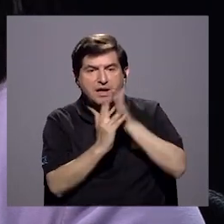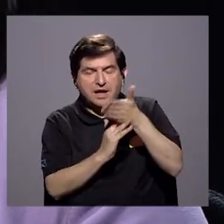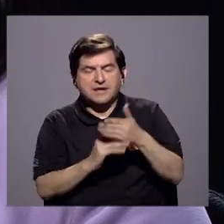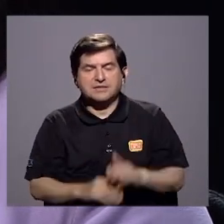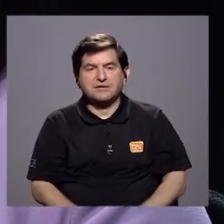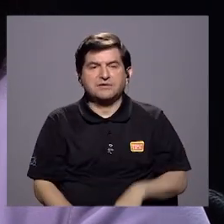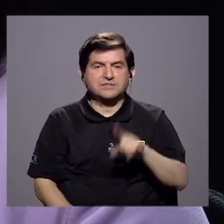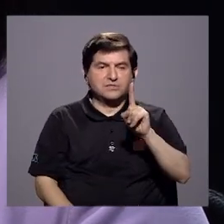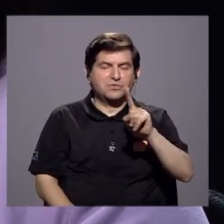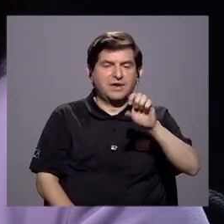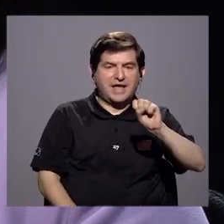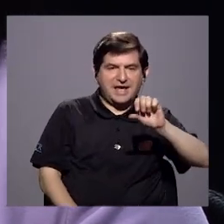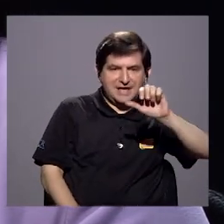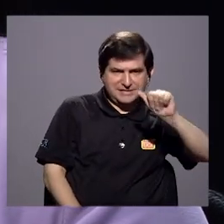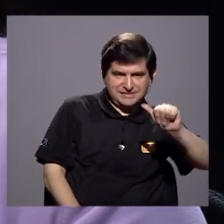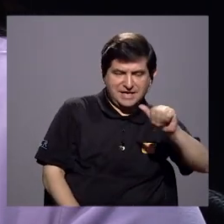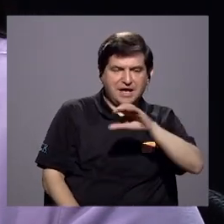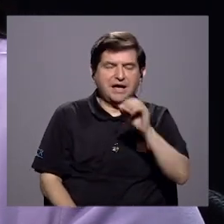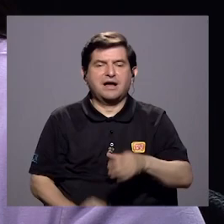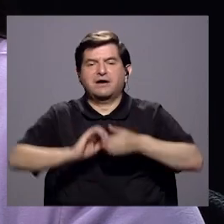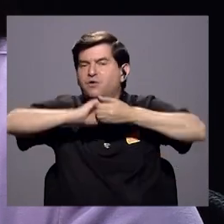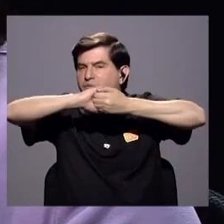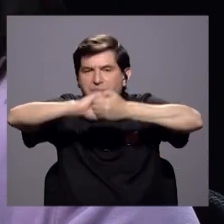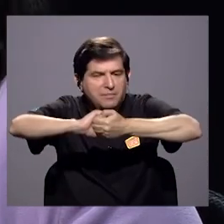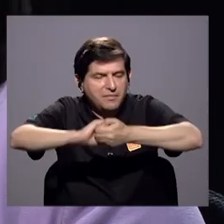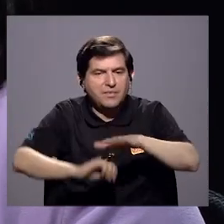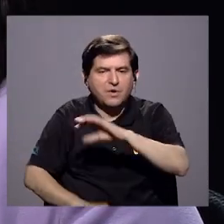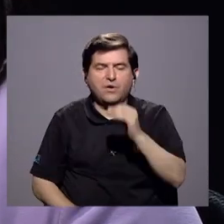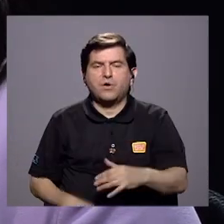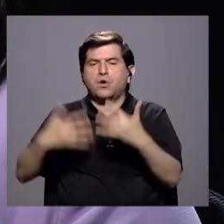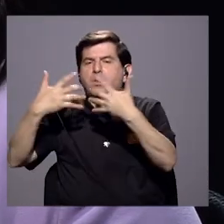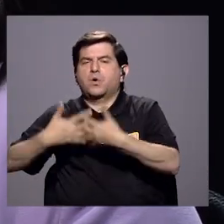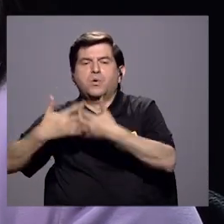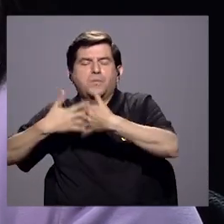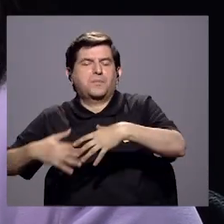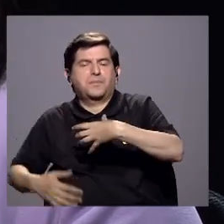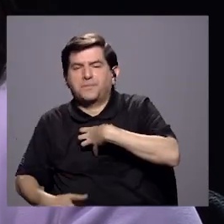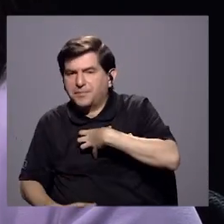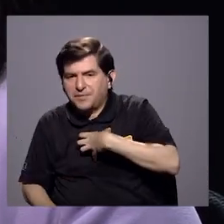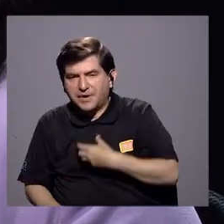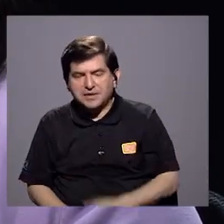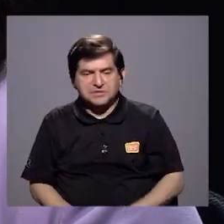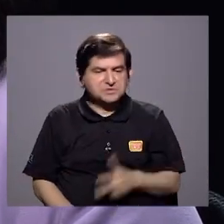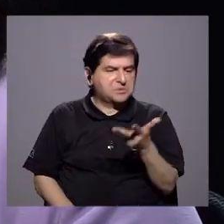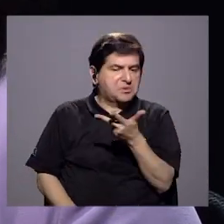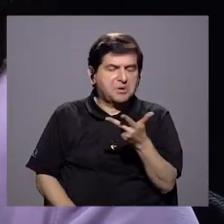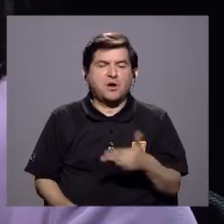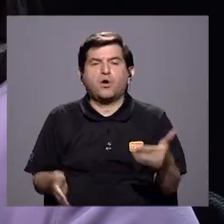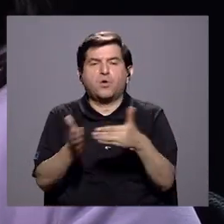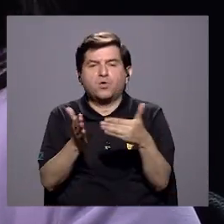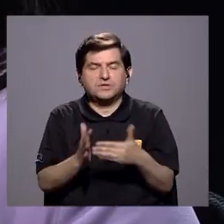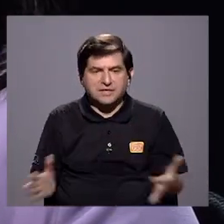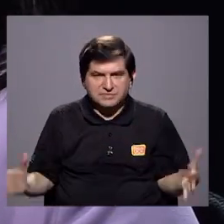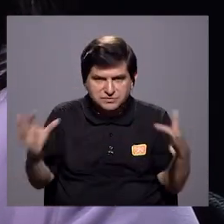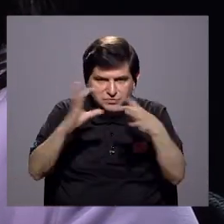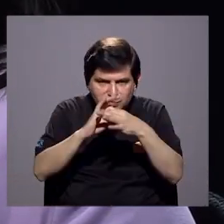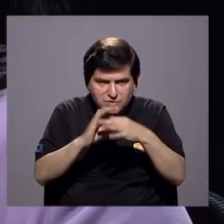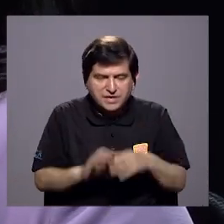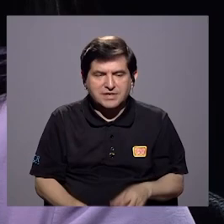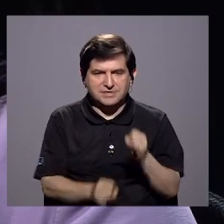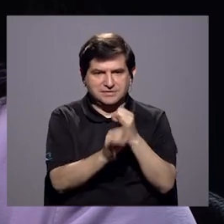una sociedad anónima laboral o una cooperativa o una empresita propia de ellos pueda encadenarse nuevamente con